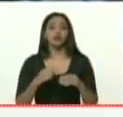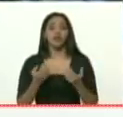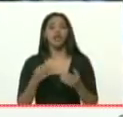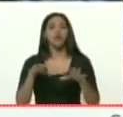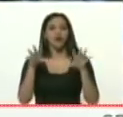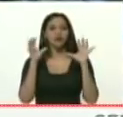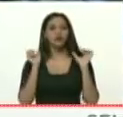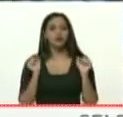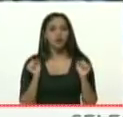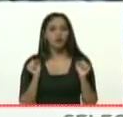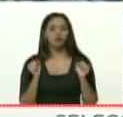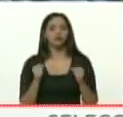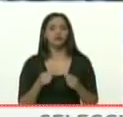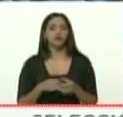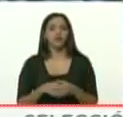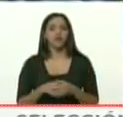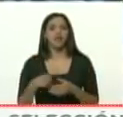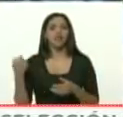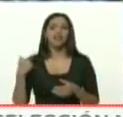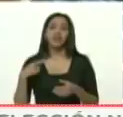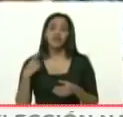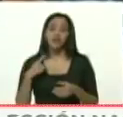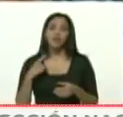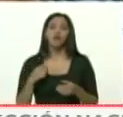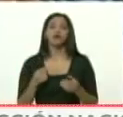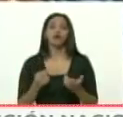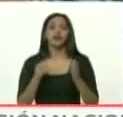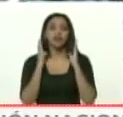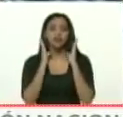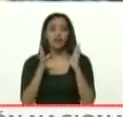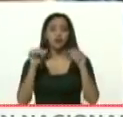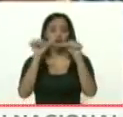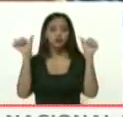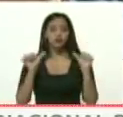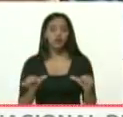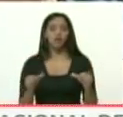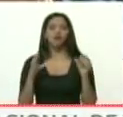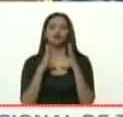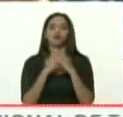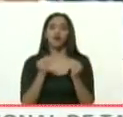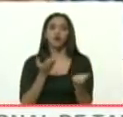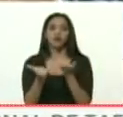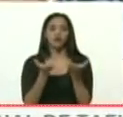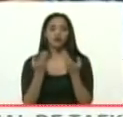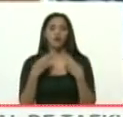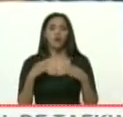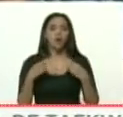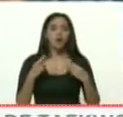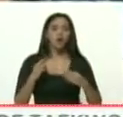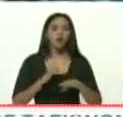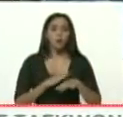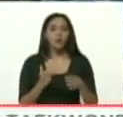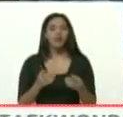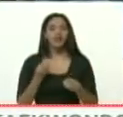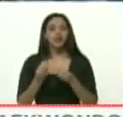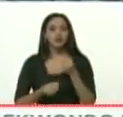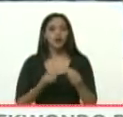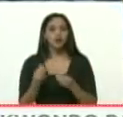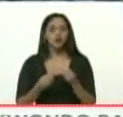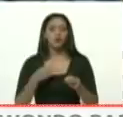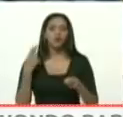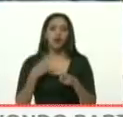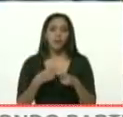entendido que debemos atender con un sistema de alerta temprana todos los servicios públicos, porque eso constituye una